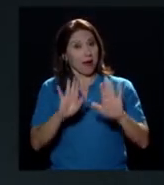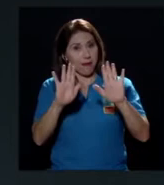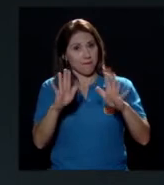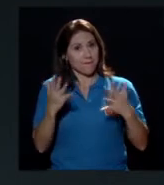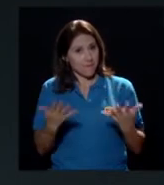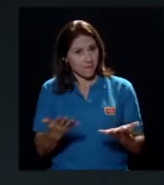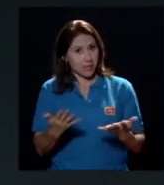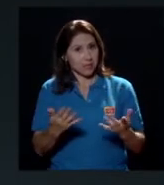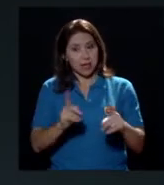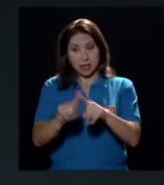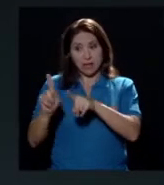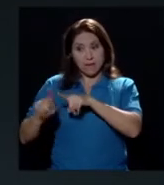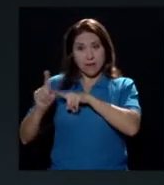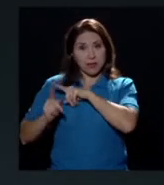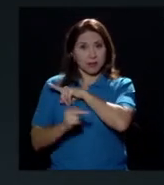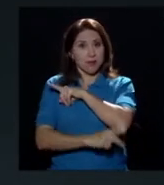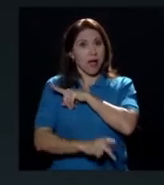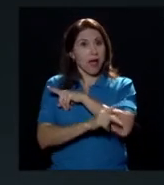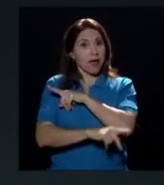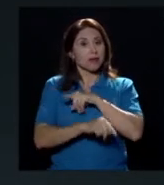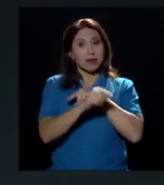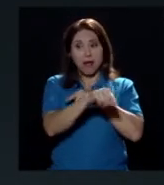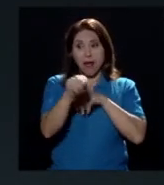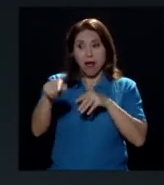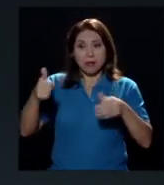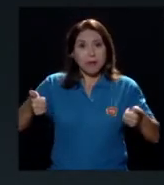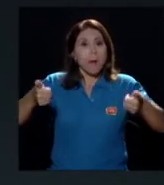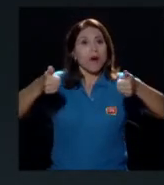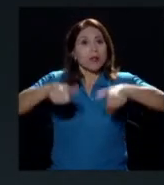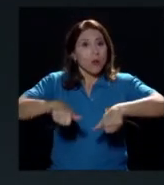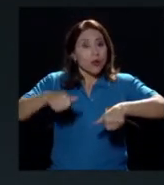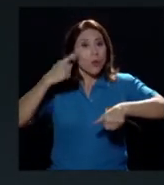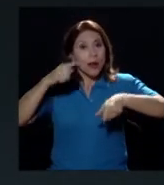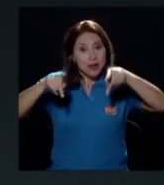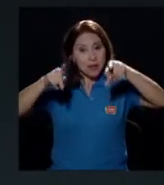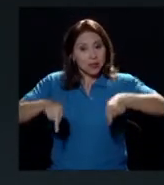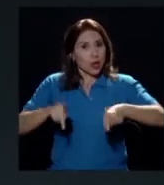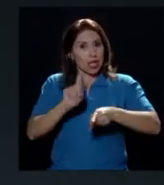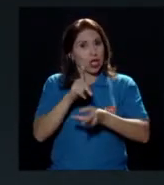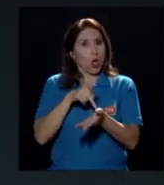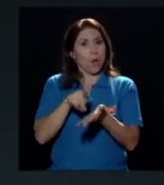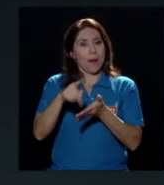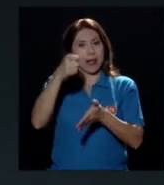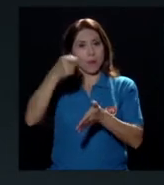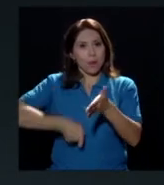que los países se pongan de acuerdo para que sus ciudadanos no paguen impuestos, ¿verdad? Eso parece